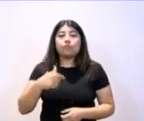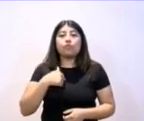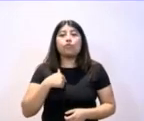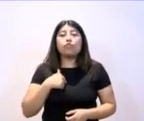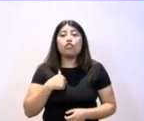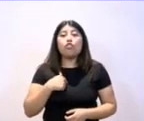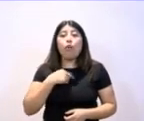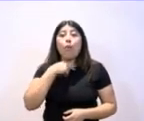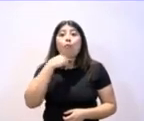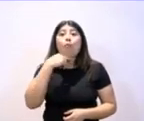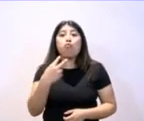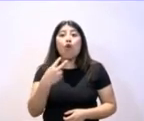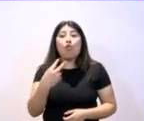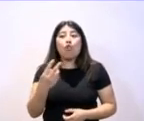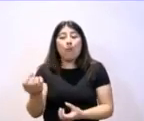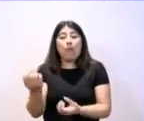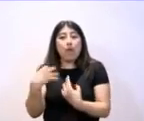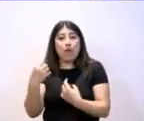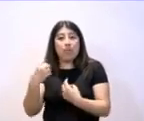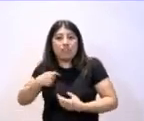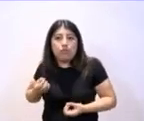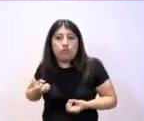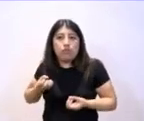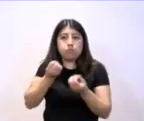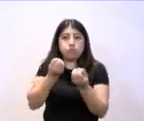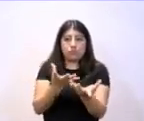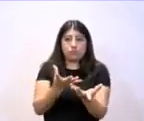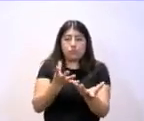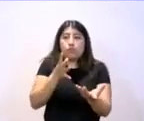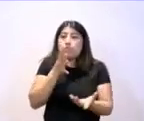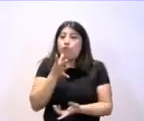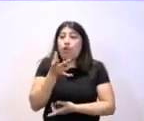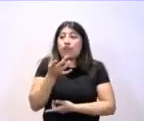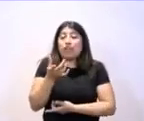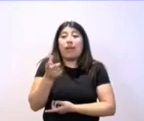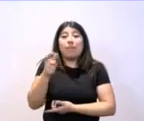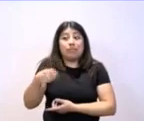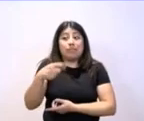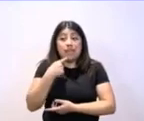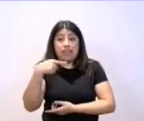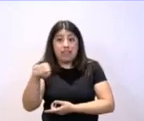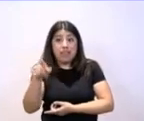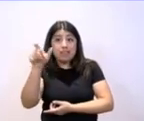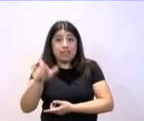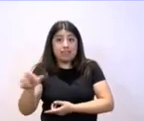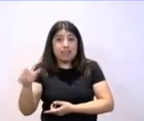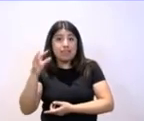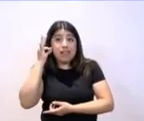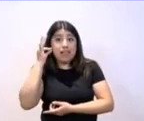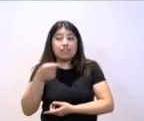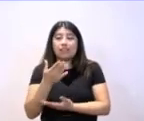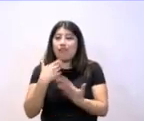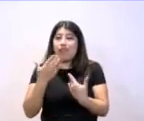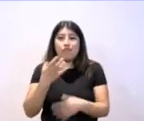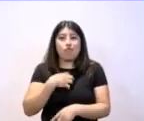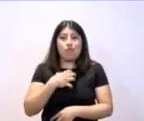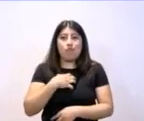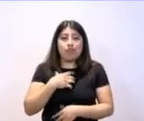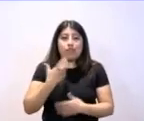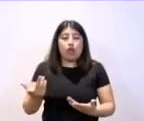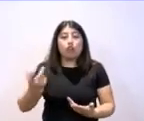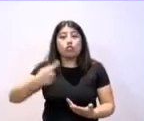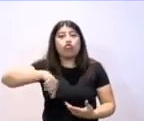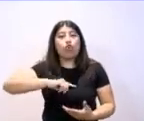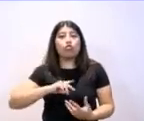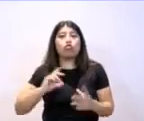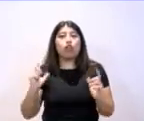la voz de aquellas que, como les decía la presidenta, no pueden hablar, pero bueno, pues han tenido a bien reunirse con nosotros